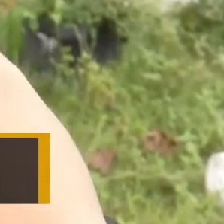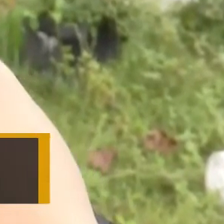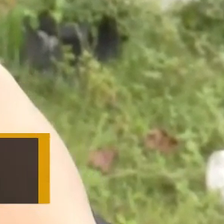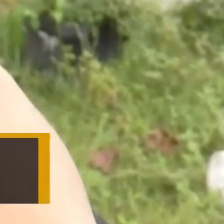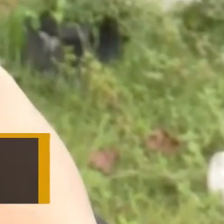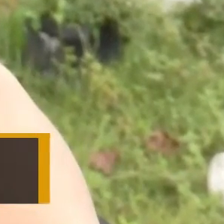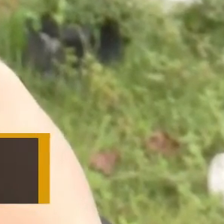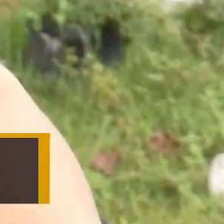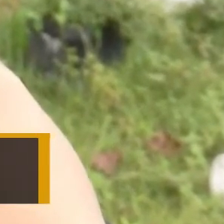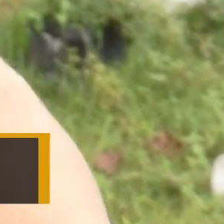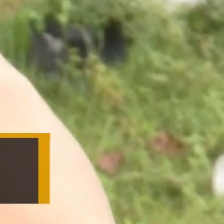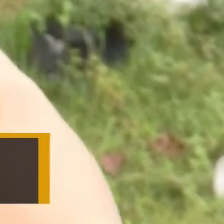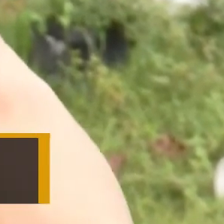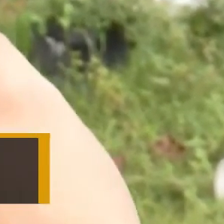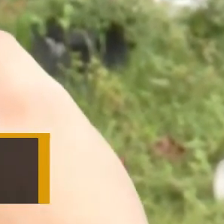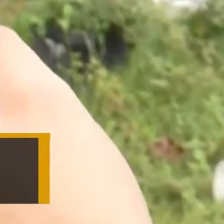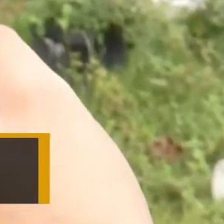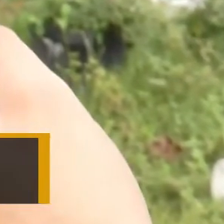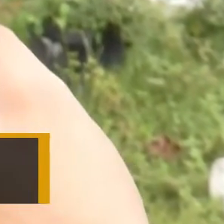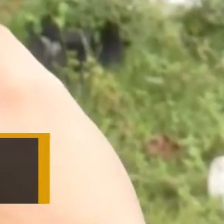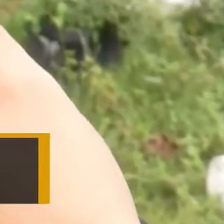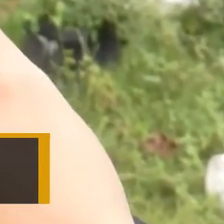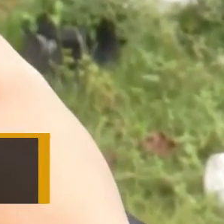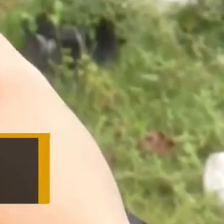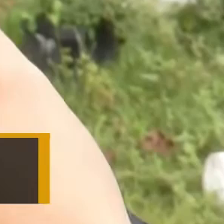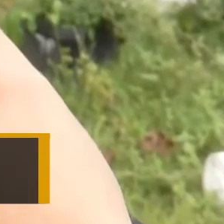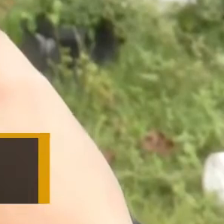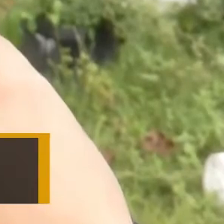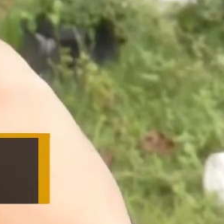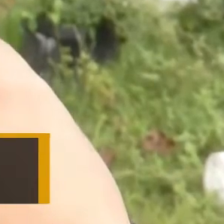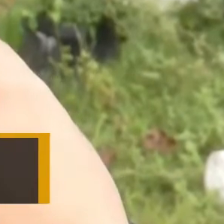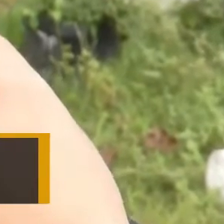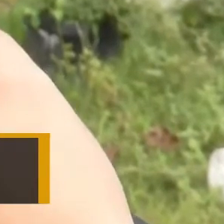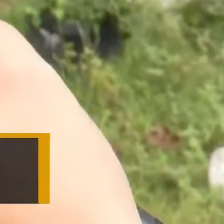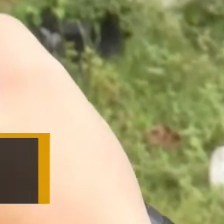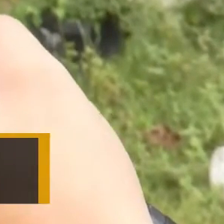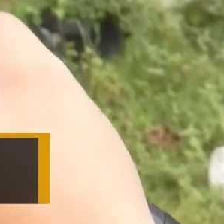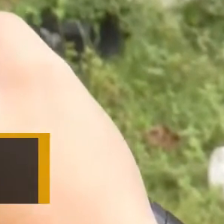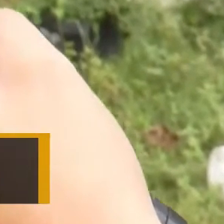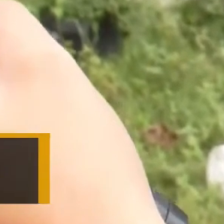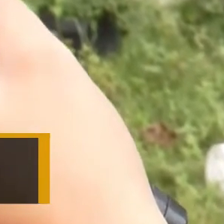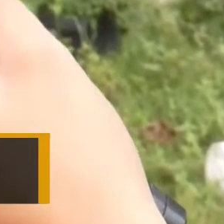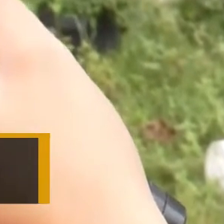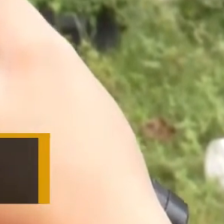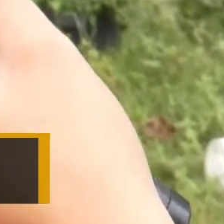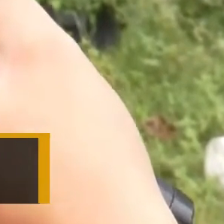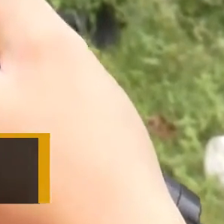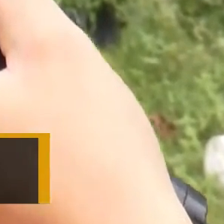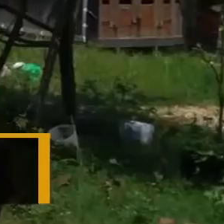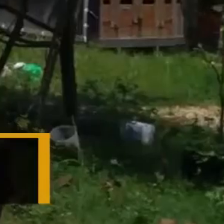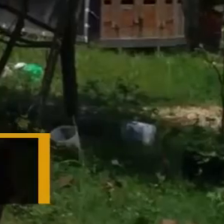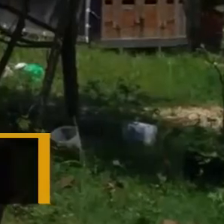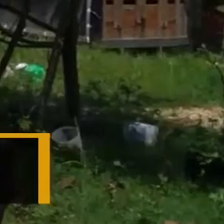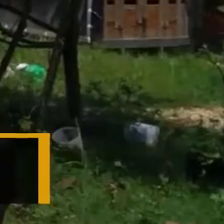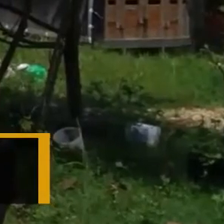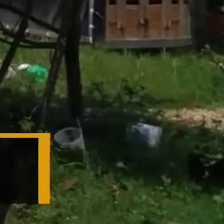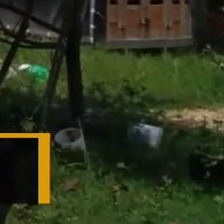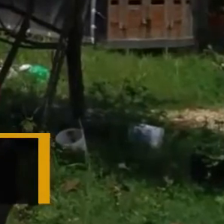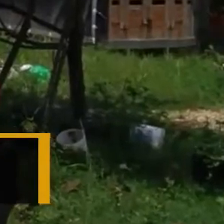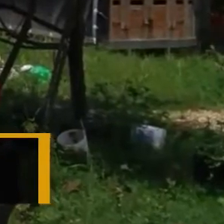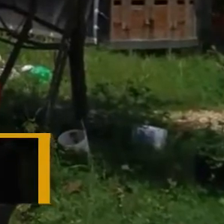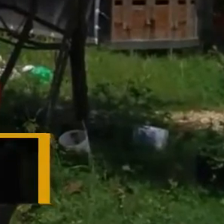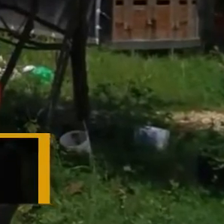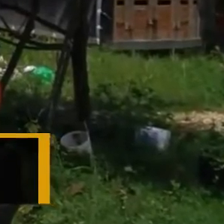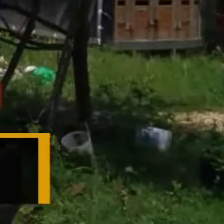de la tarde y nos salieron unos hombres, como 6 personas armadas, y nos cogieron a impactos de bala.